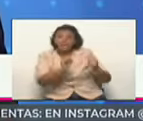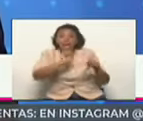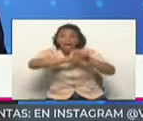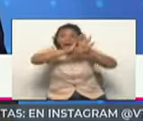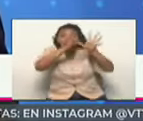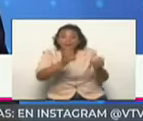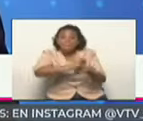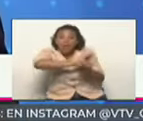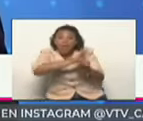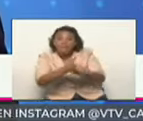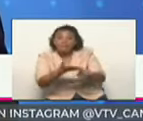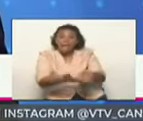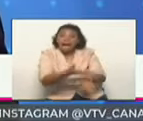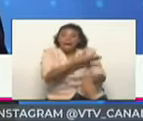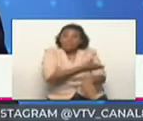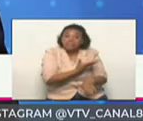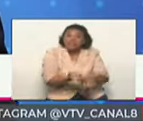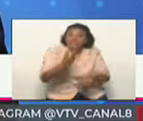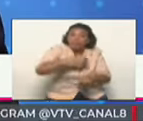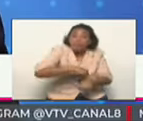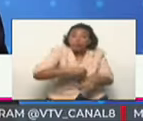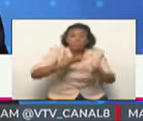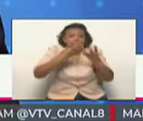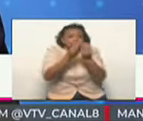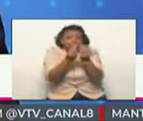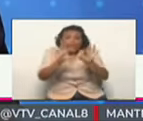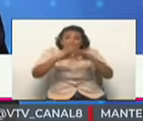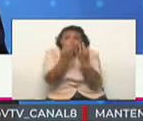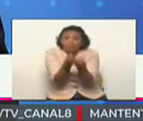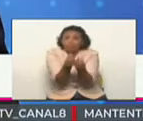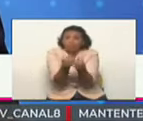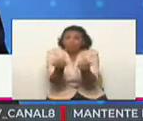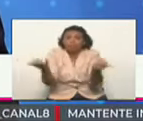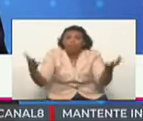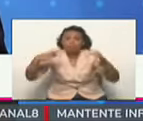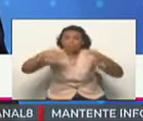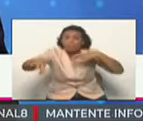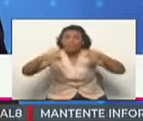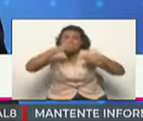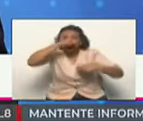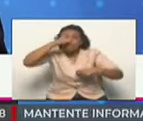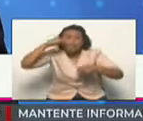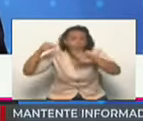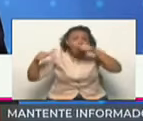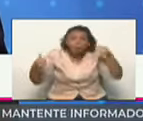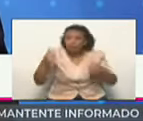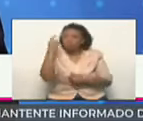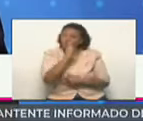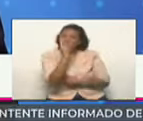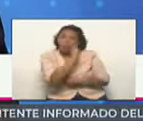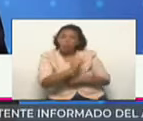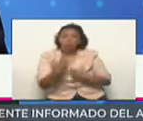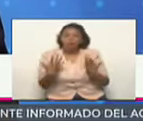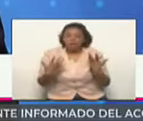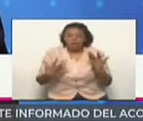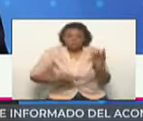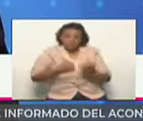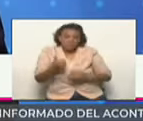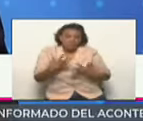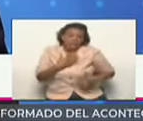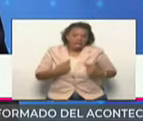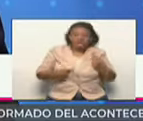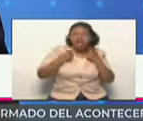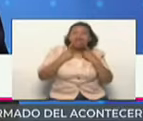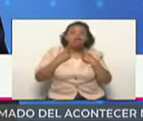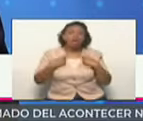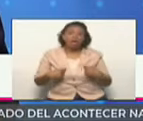los antivalores, de la desintegración familiar, de la droga, la pornografía, la violencia. ¿Cuál es la mejor